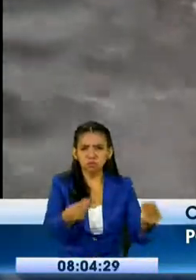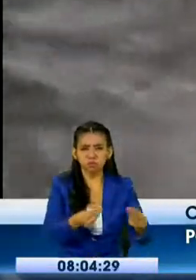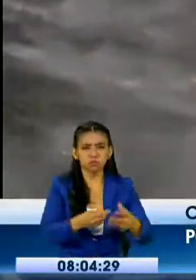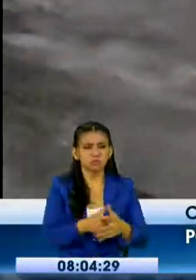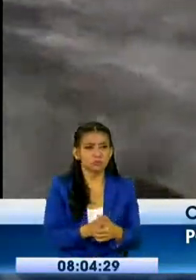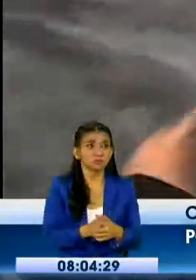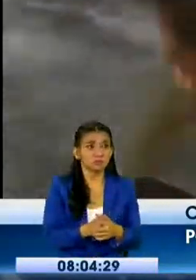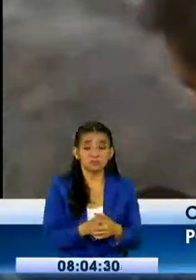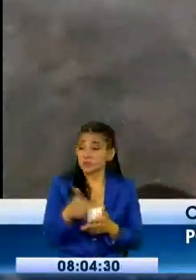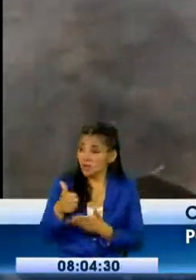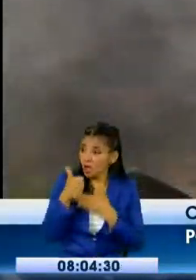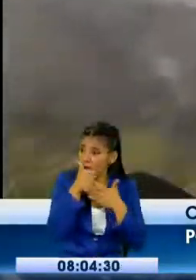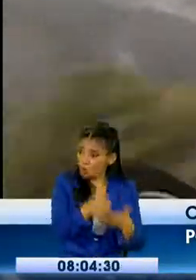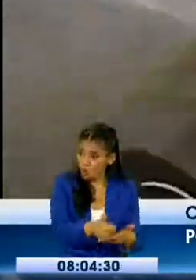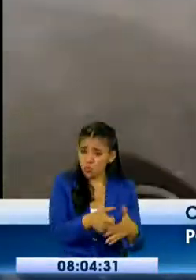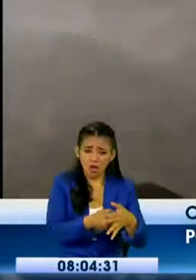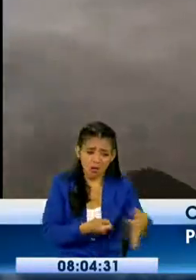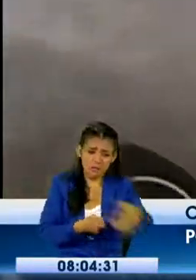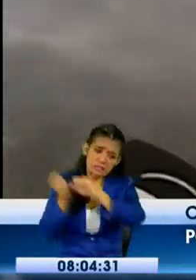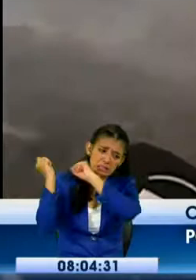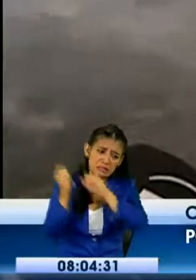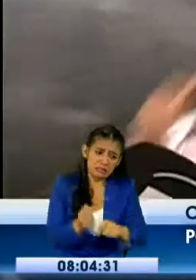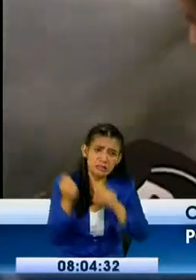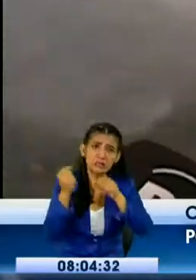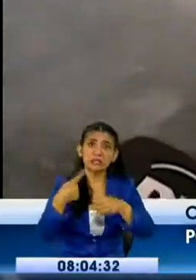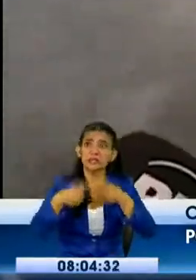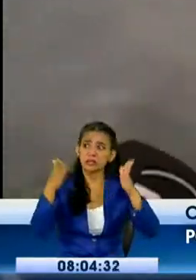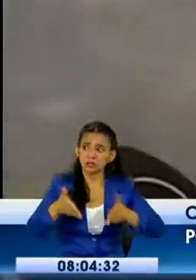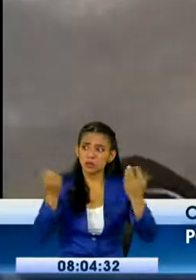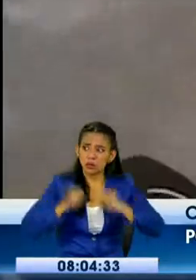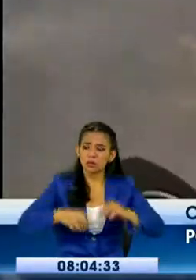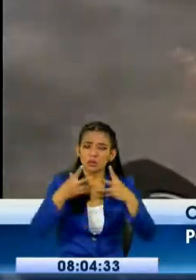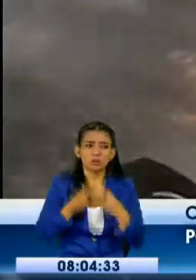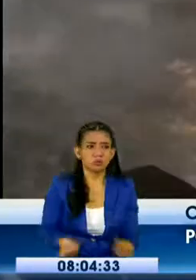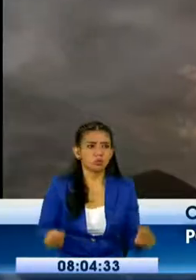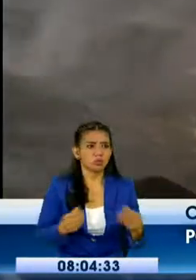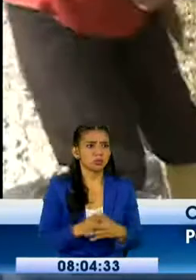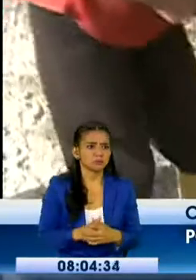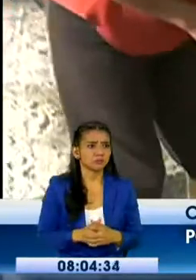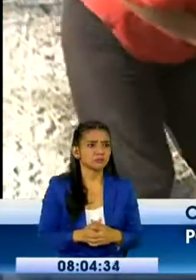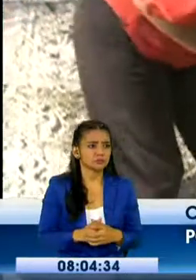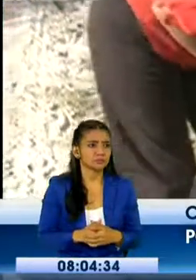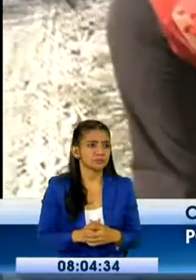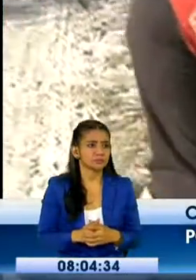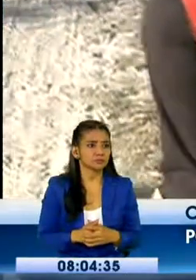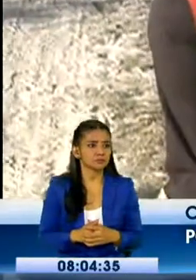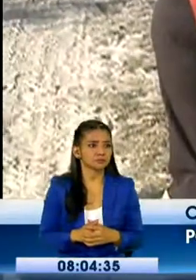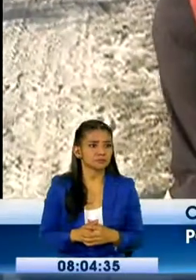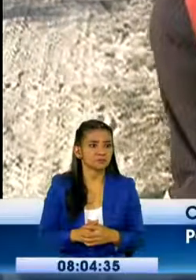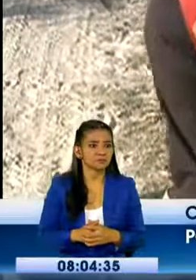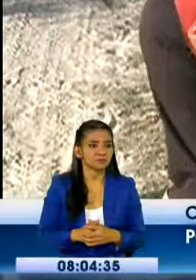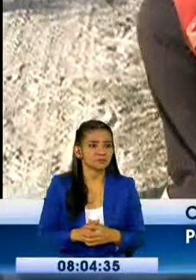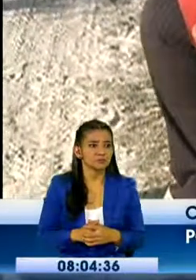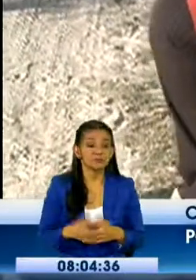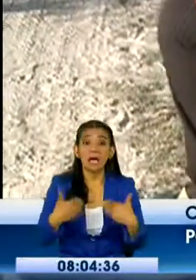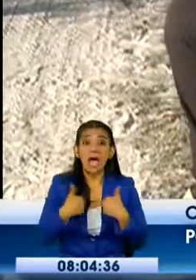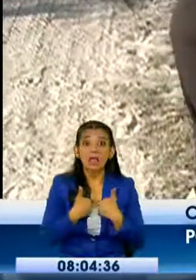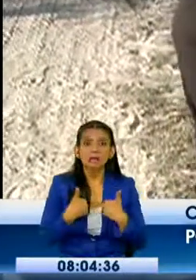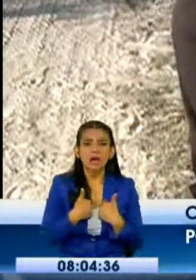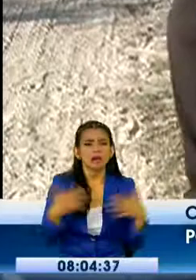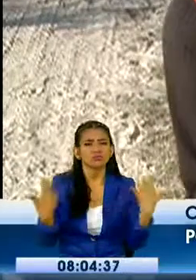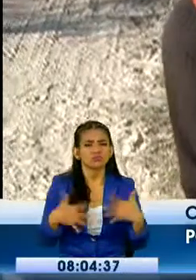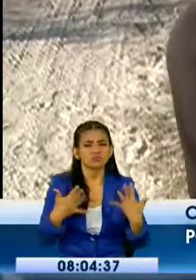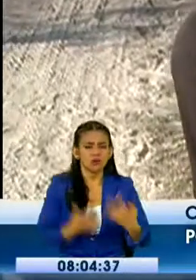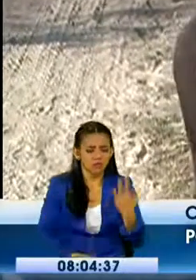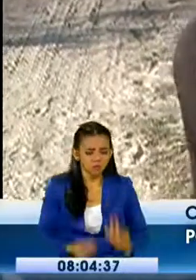ayudando a la ciudadanía, a los quiteños, a apagar el incendio, por el descuido de la gente. Los animales fueron los primeros en sufrir las heridas